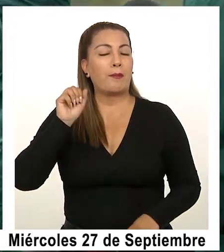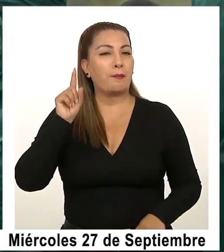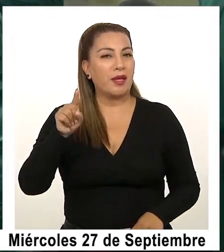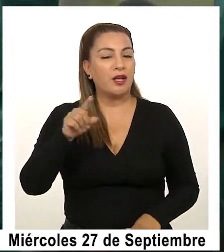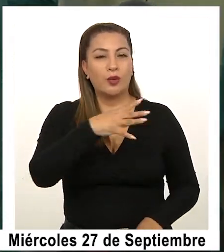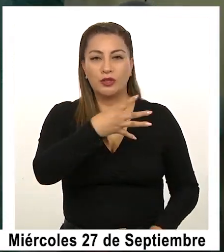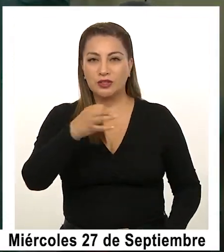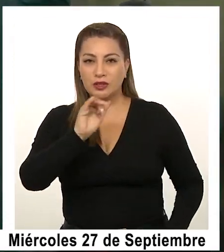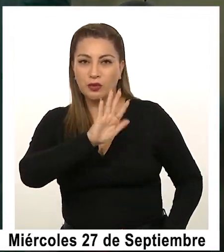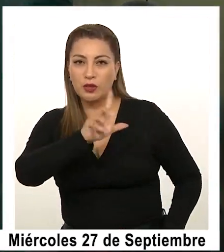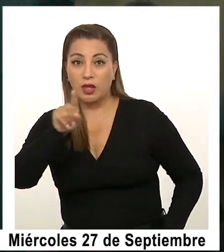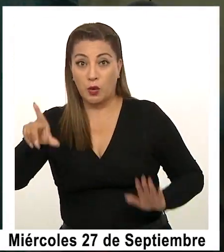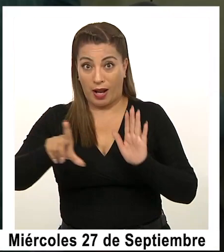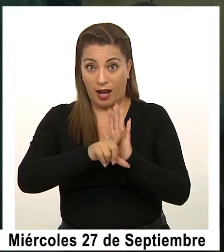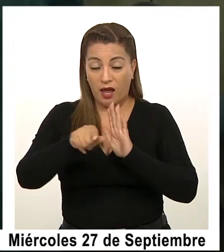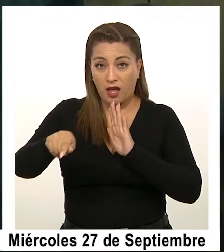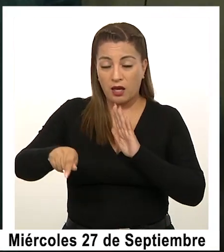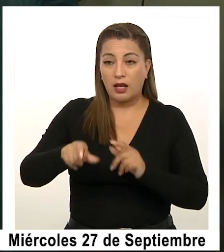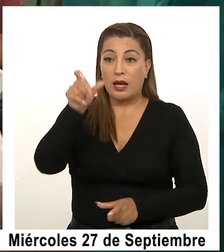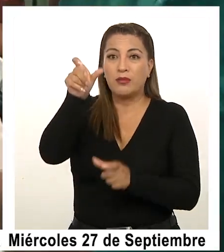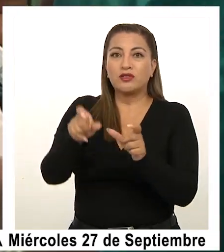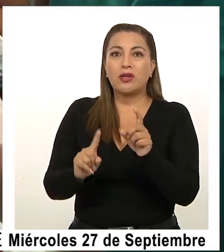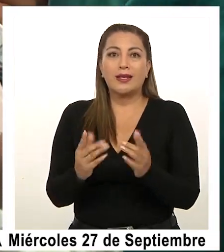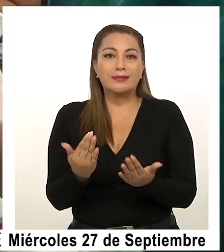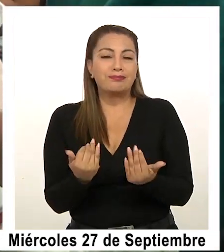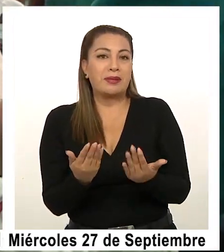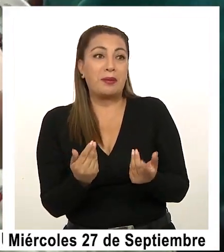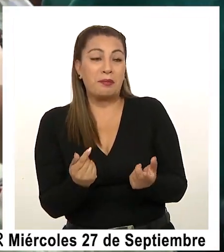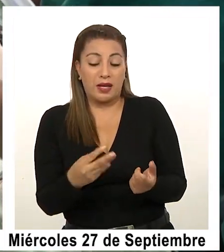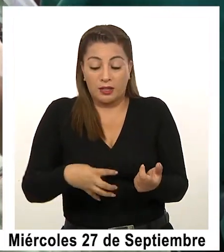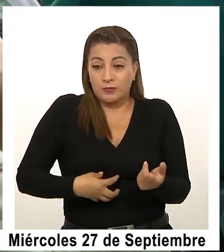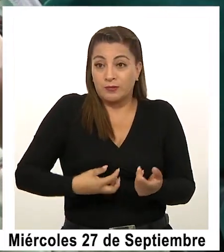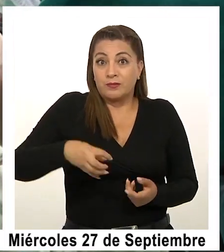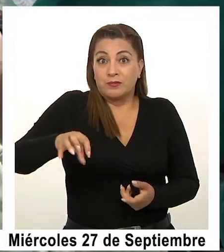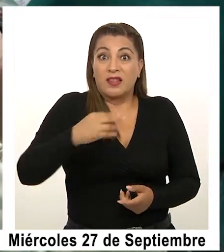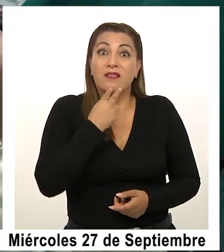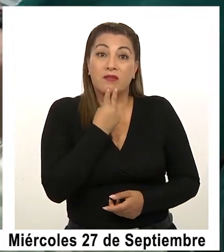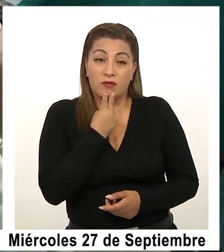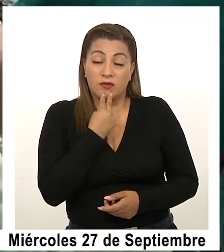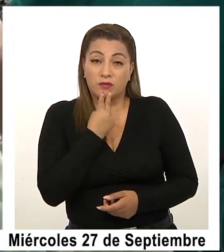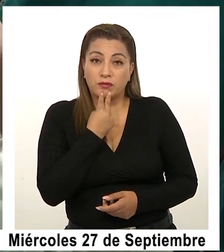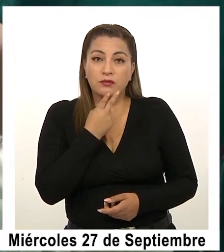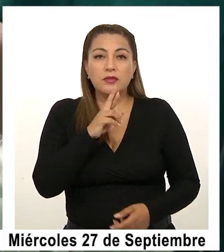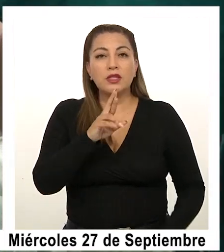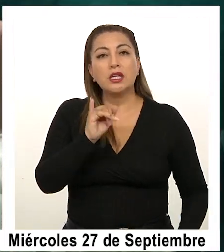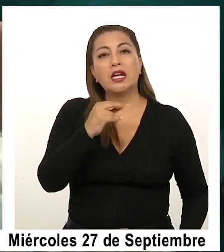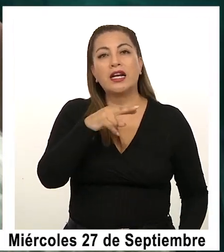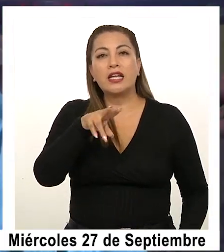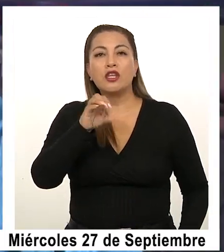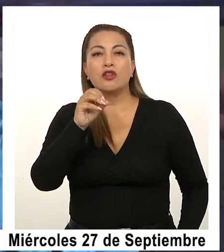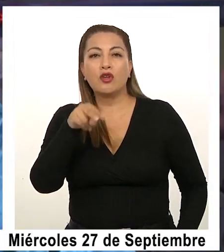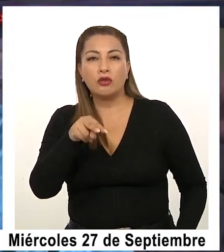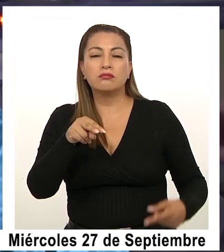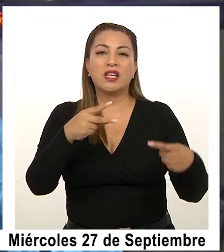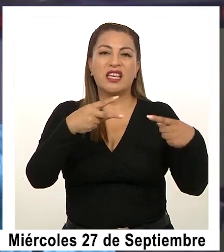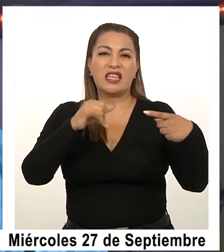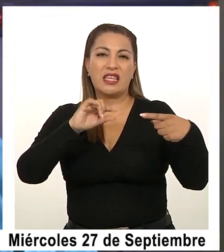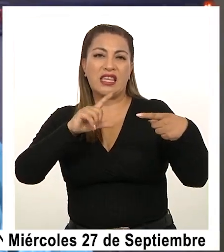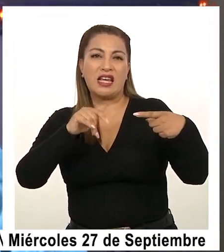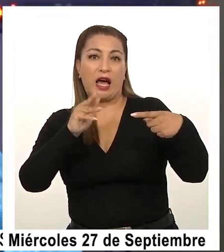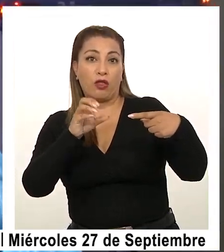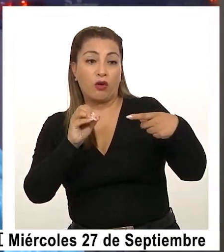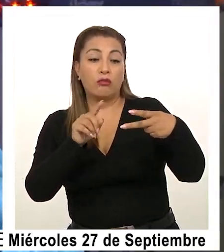19.451, tanto en receptores que esperan trasplante de donante vivo, riñón e hígado, como